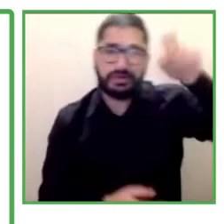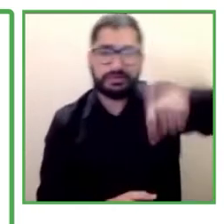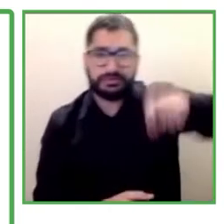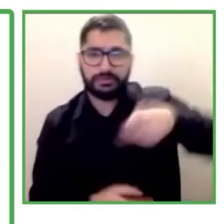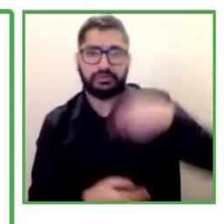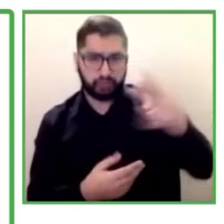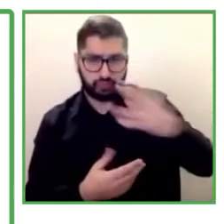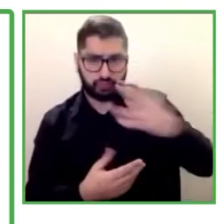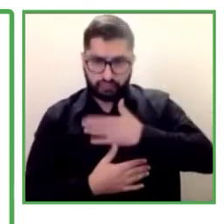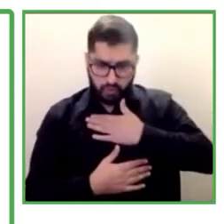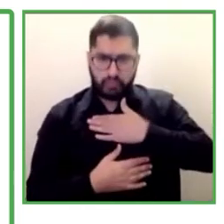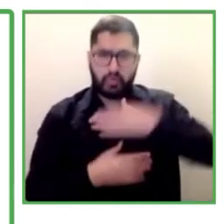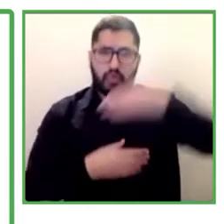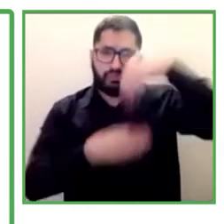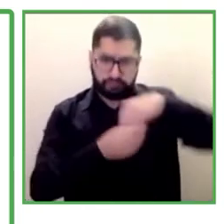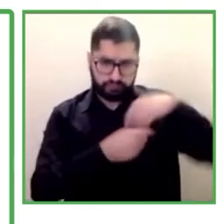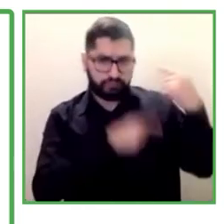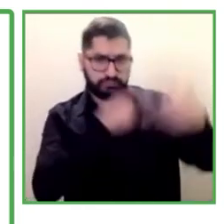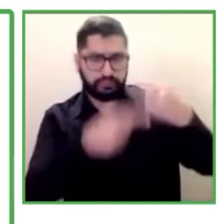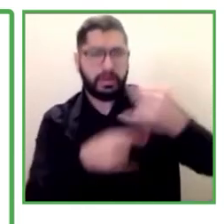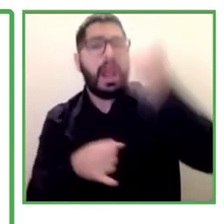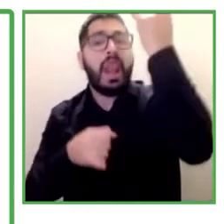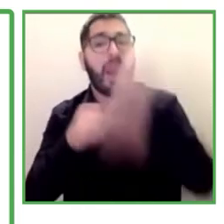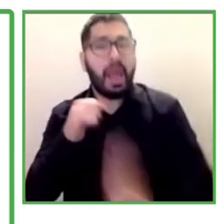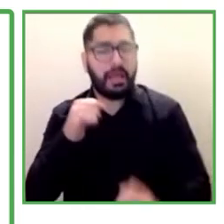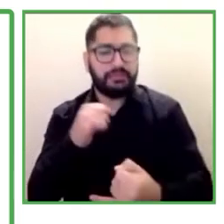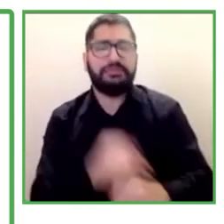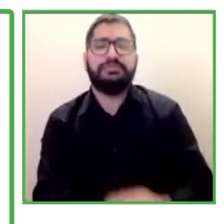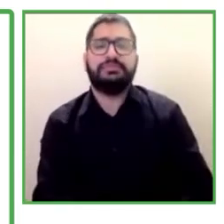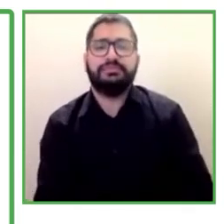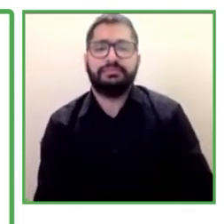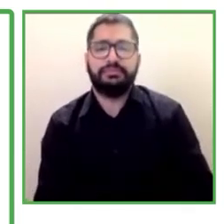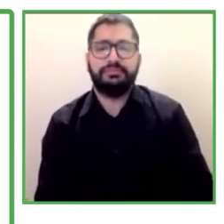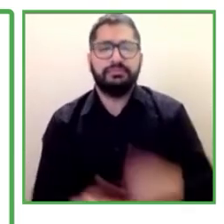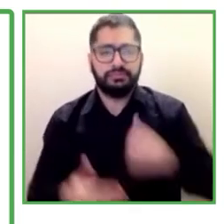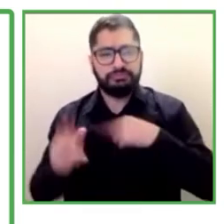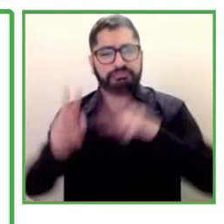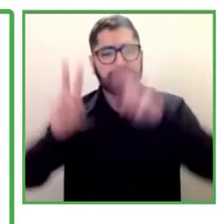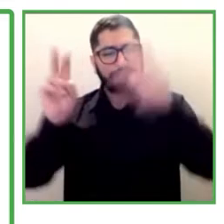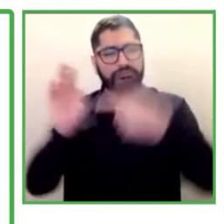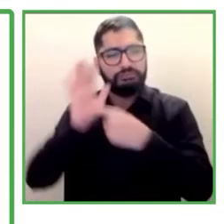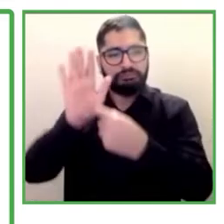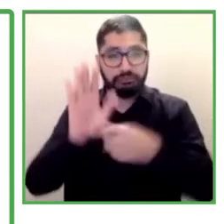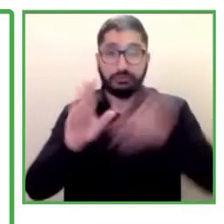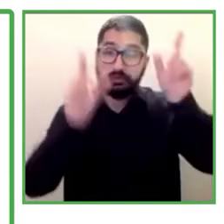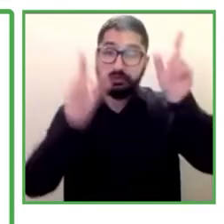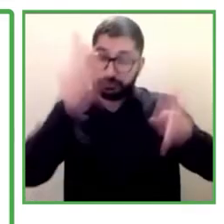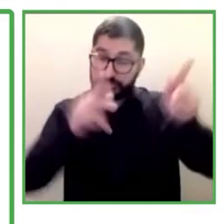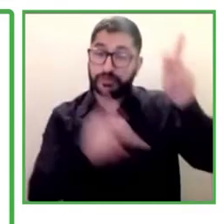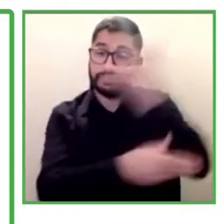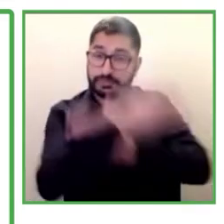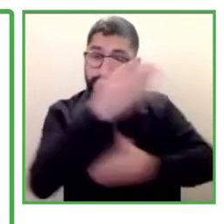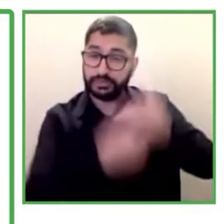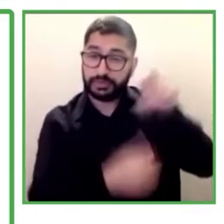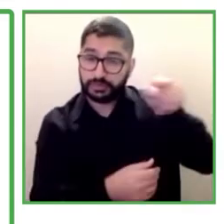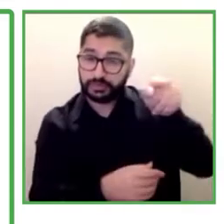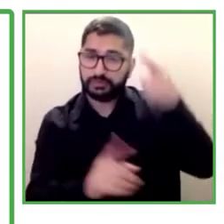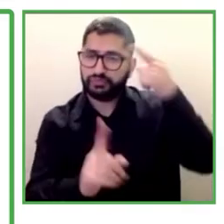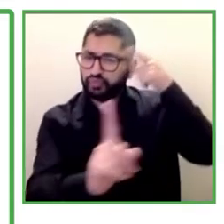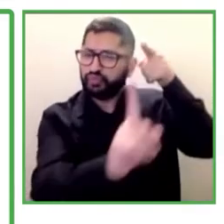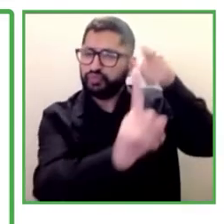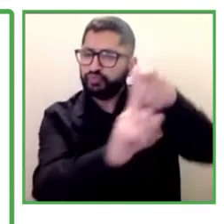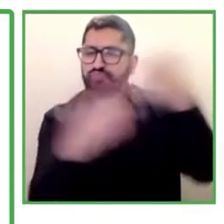finalmente, referirme al tema de las personas con discapacidad que son protagonistas del modelo y del